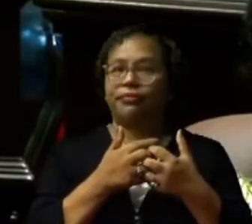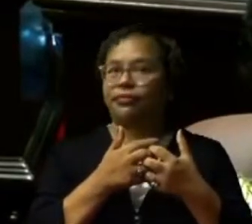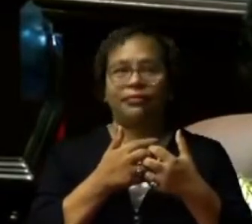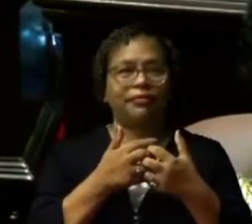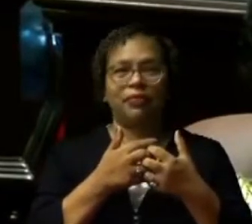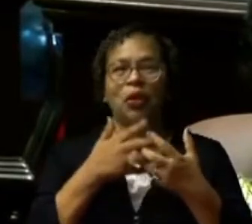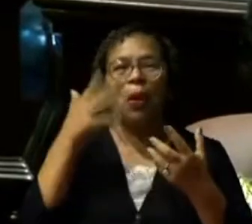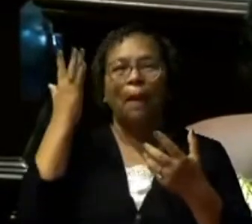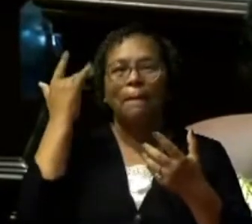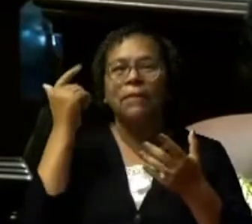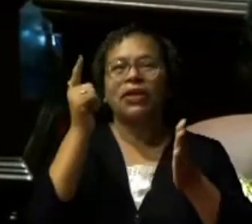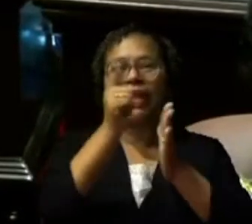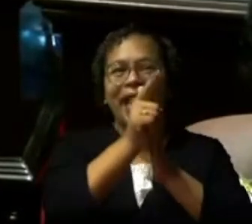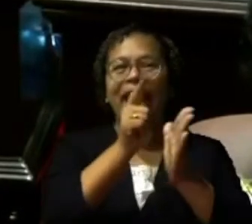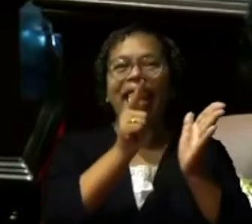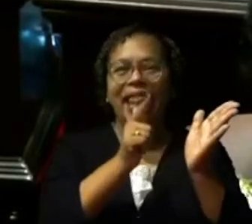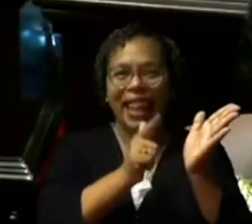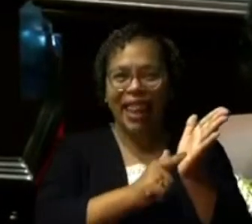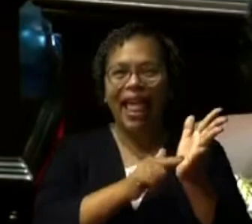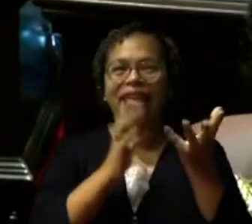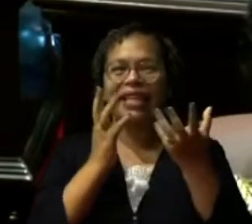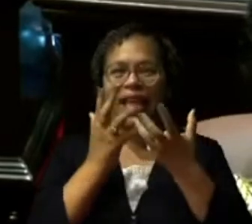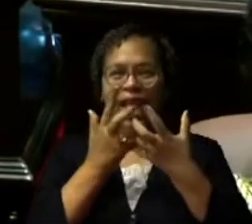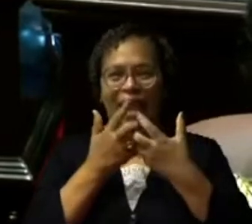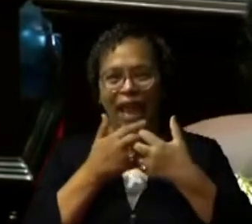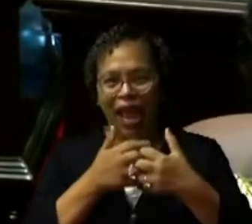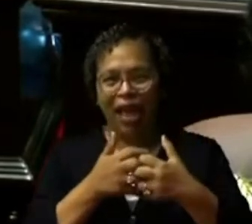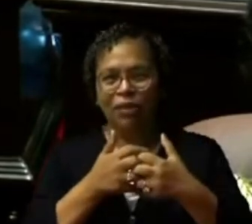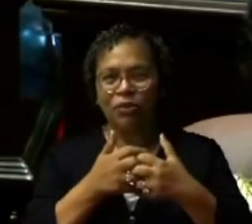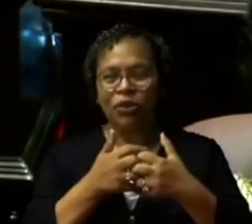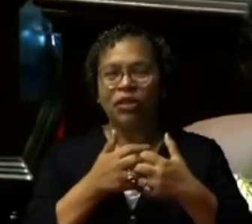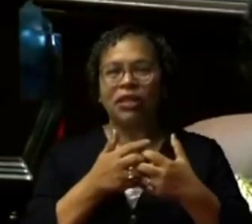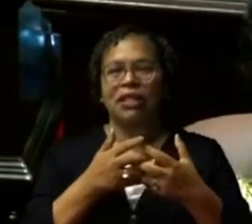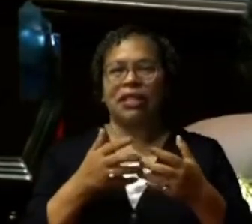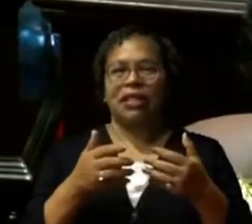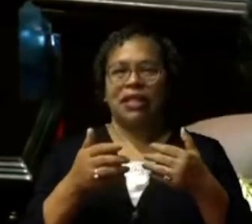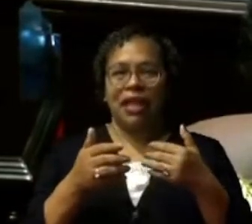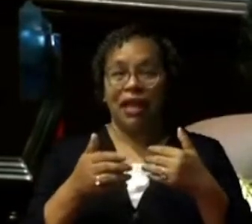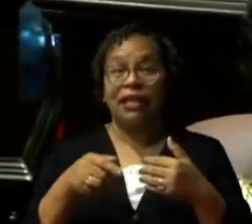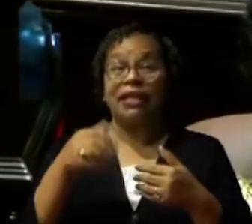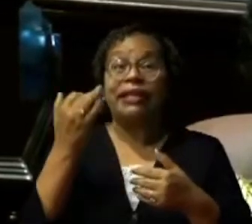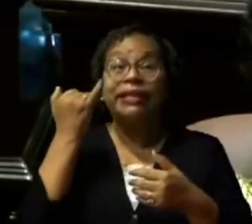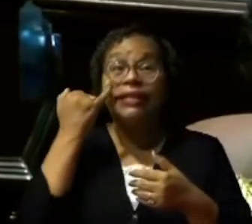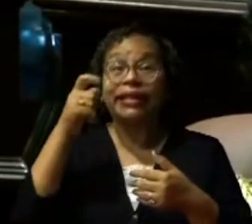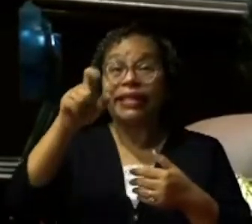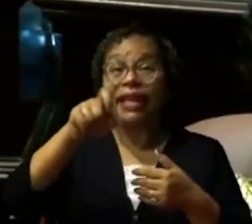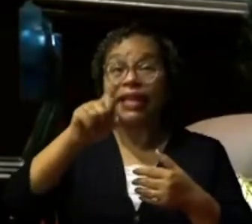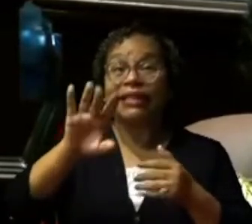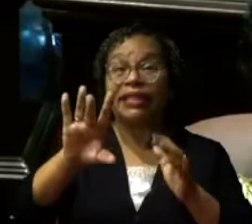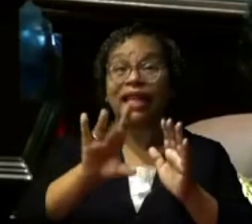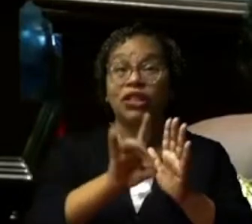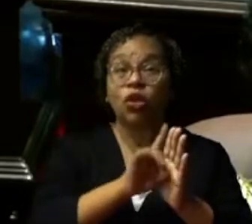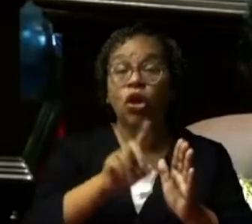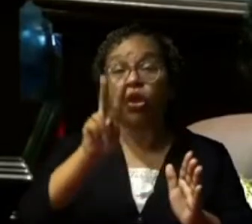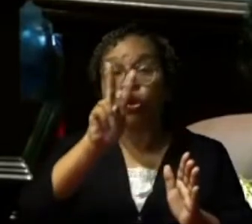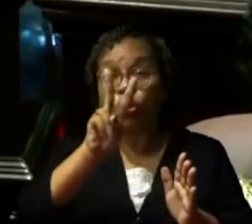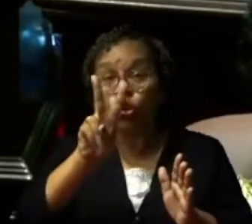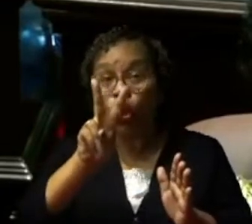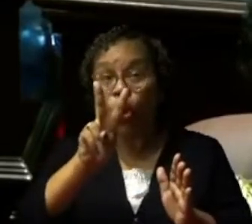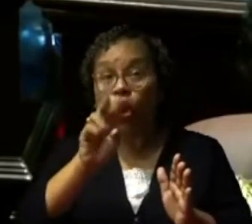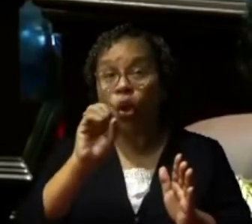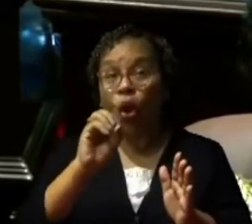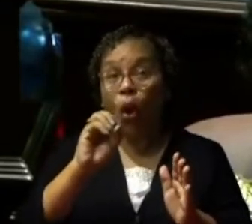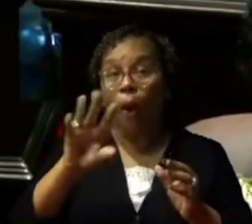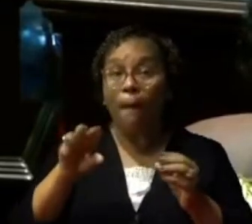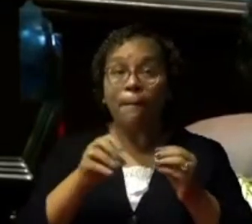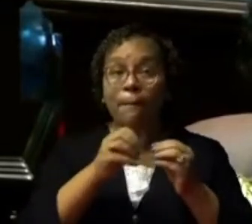ley y con representación de las minorías cuando haya de elegirse 2 o más candidatos. Lamentablemente, el método